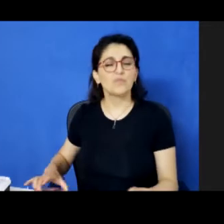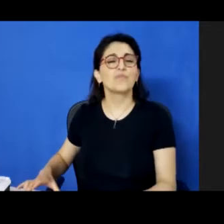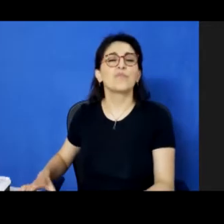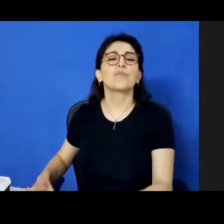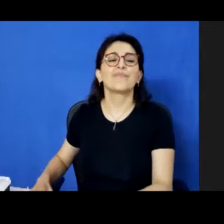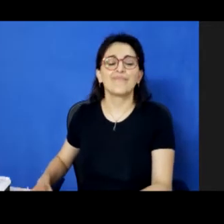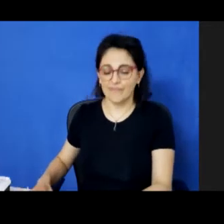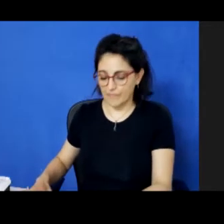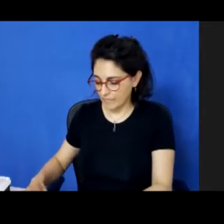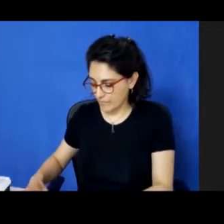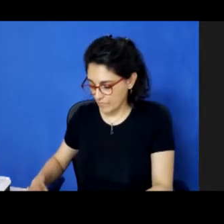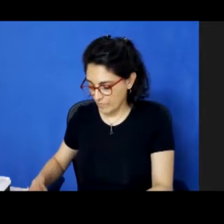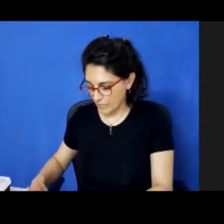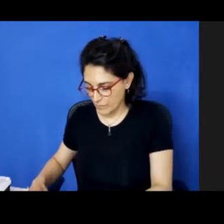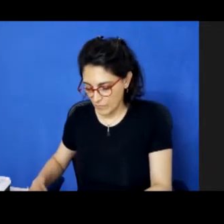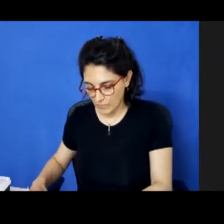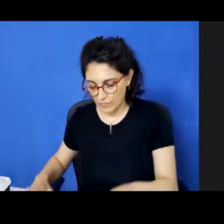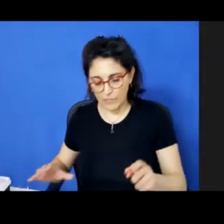alegrías, salud, satisfacciones.